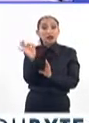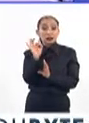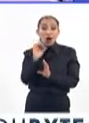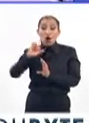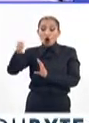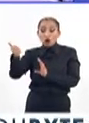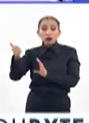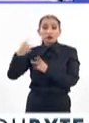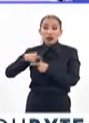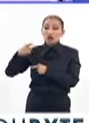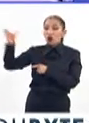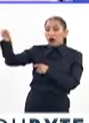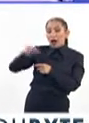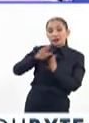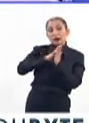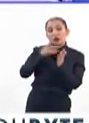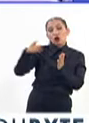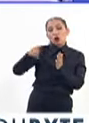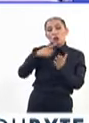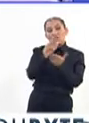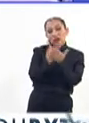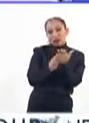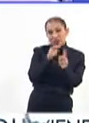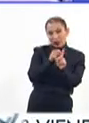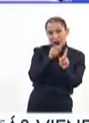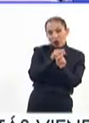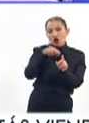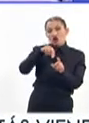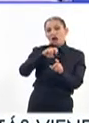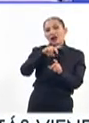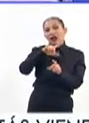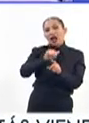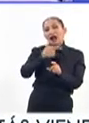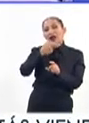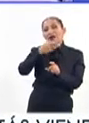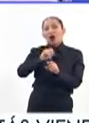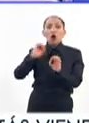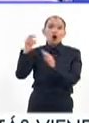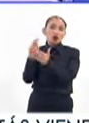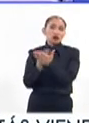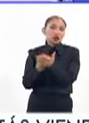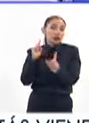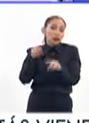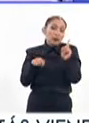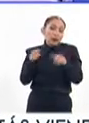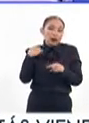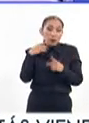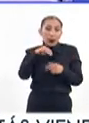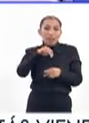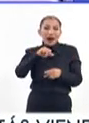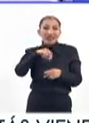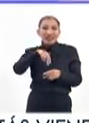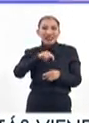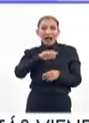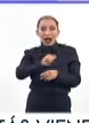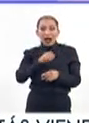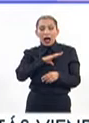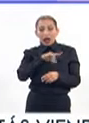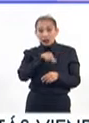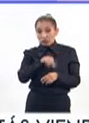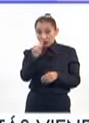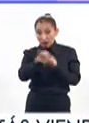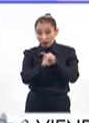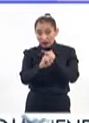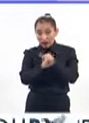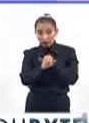abra a otros autores, no solo de cómic, novela gráfica, sino también ilustración, ¿no? Esa es la idea de Manteca. Ahí van a encontrar